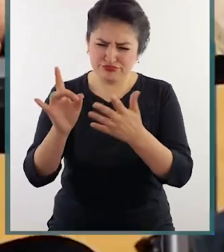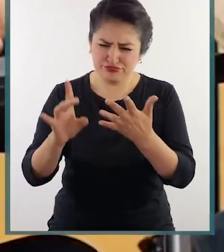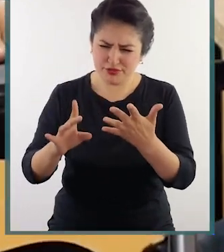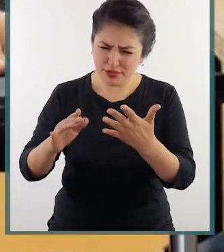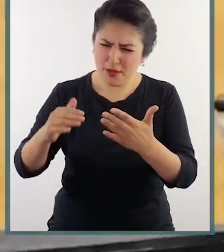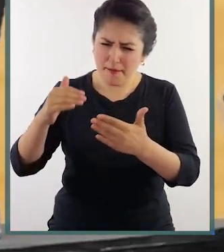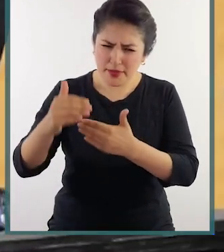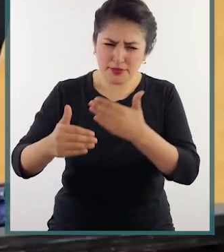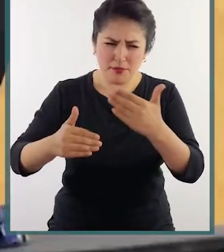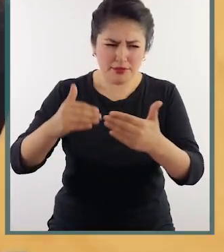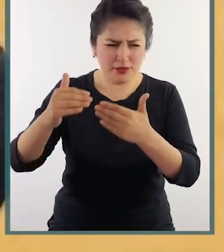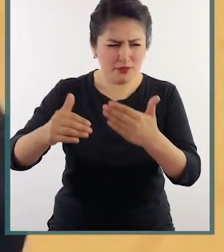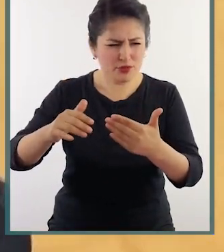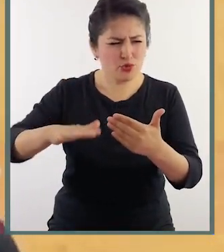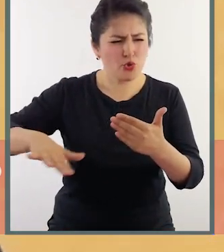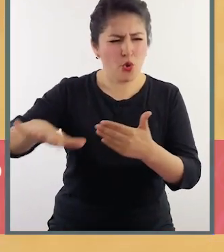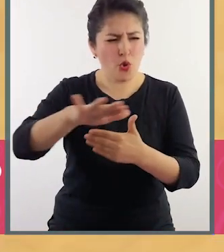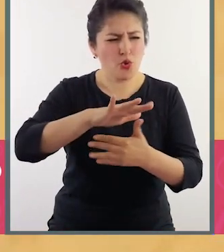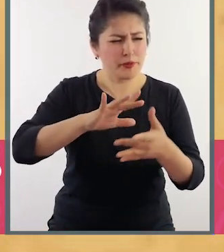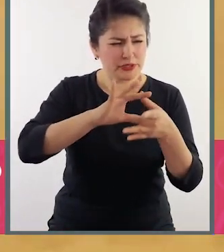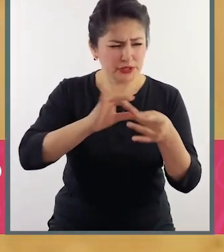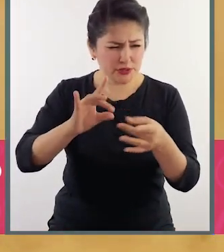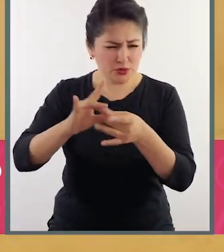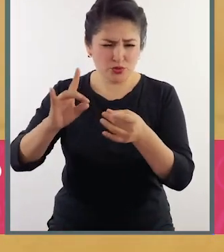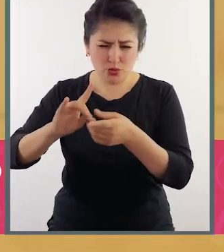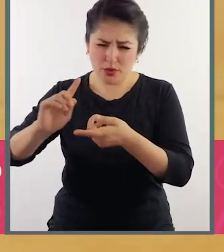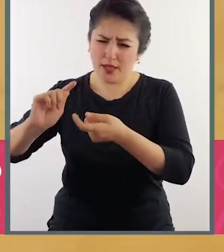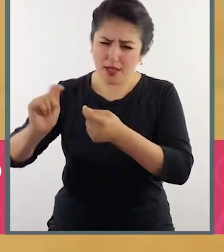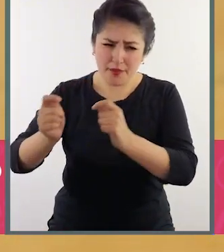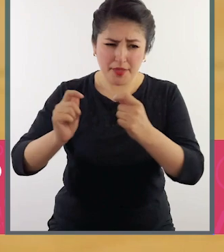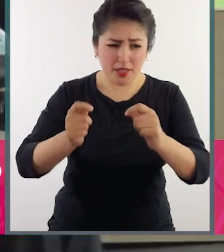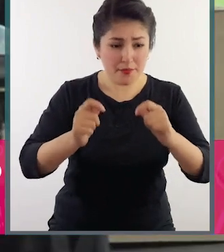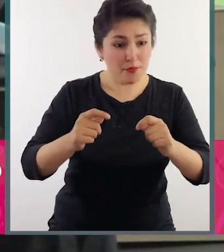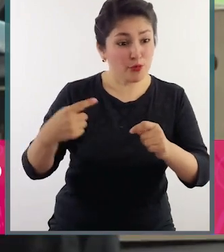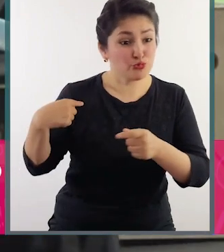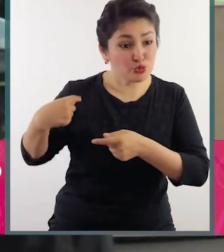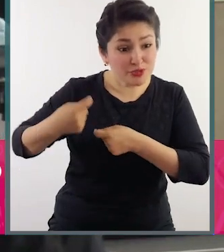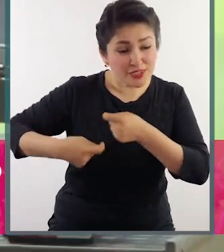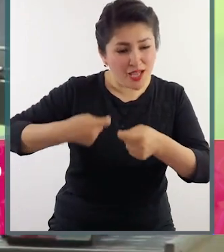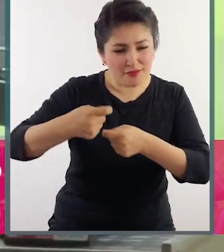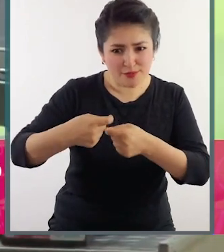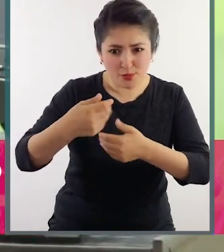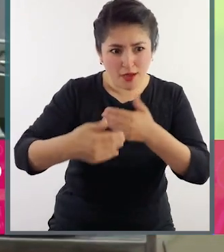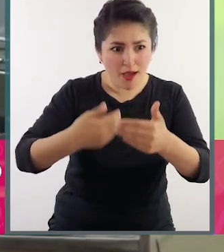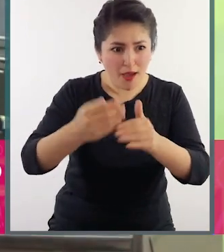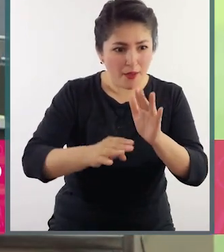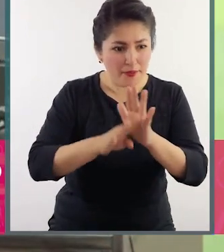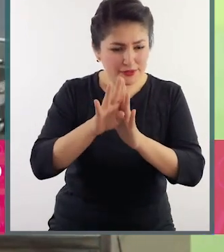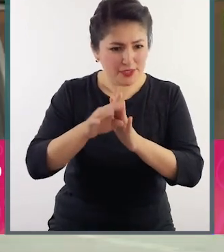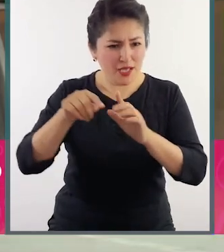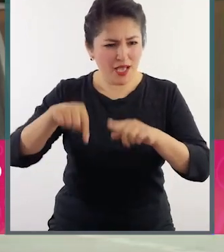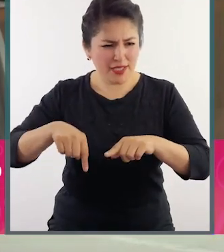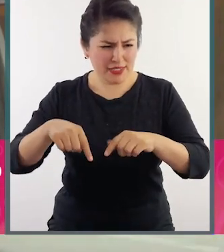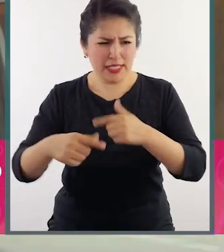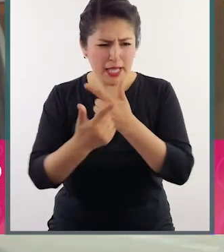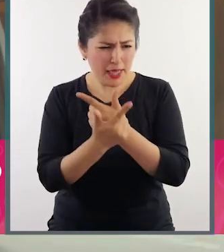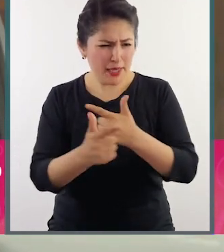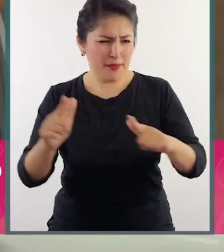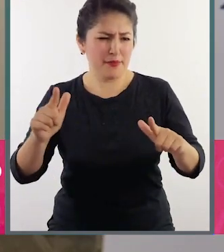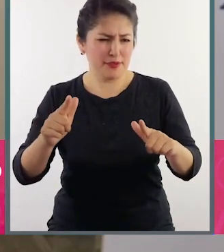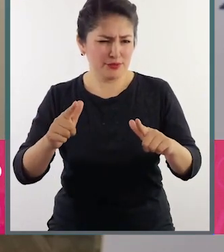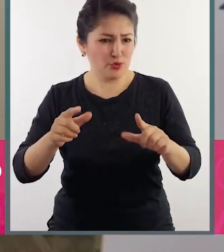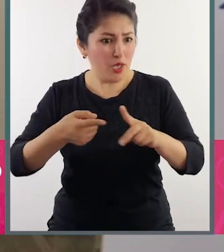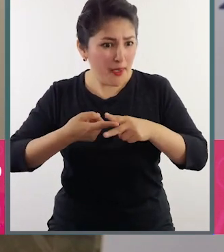tenido durante años por la historia que tiene Ayacucho, por el tradicionalismo que tiene Ayacucho. Sabemos que Ayacucho es la cuna de la liberación